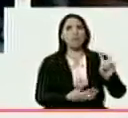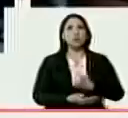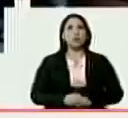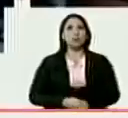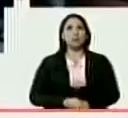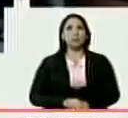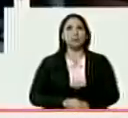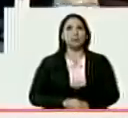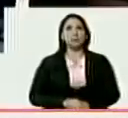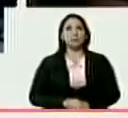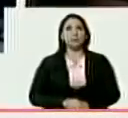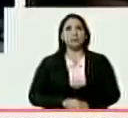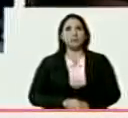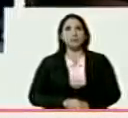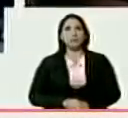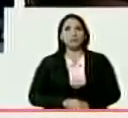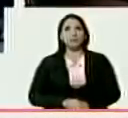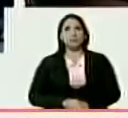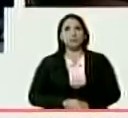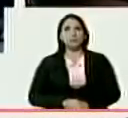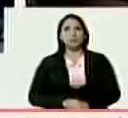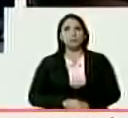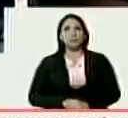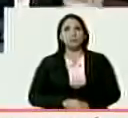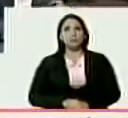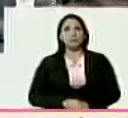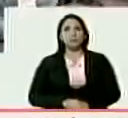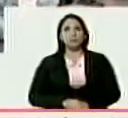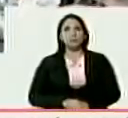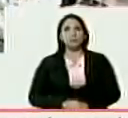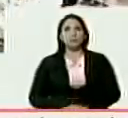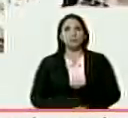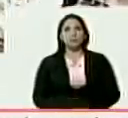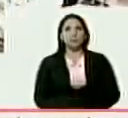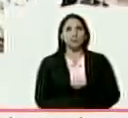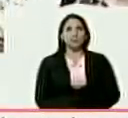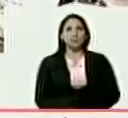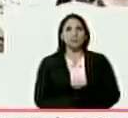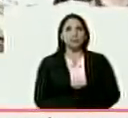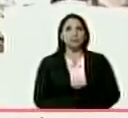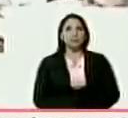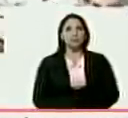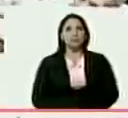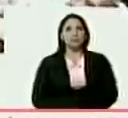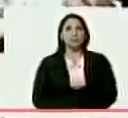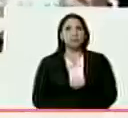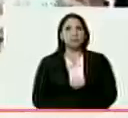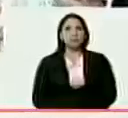No veo nada.